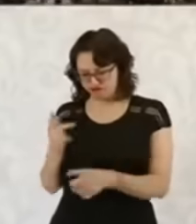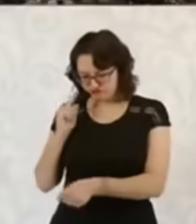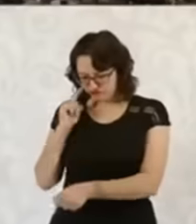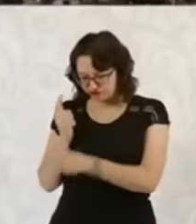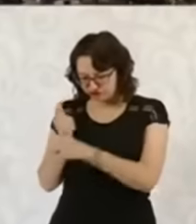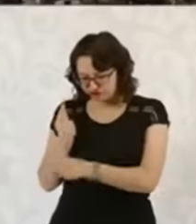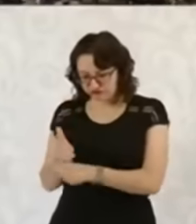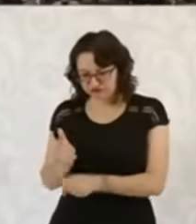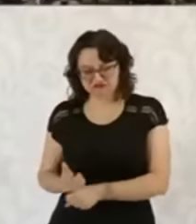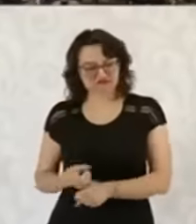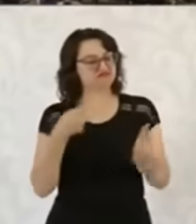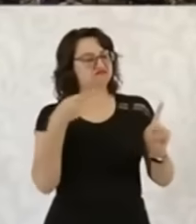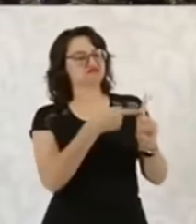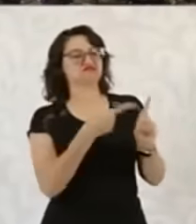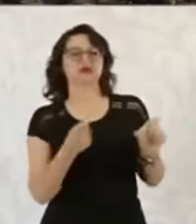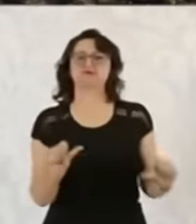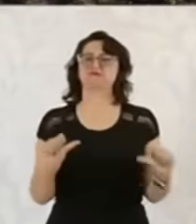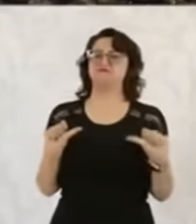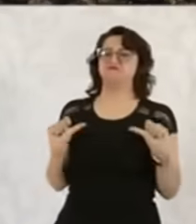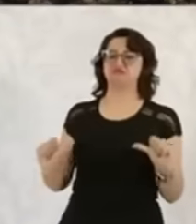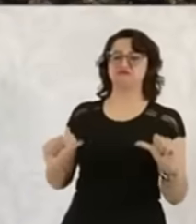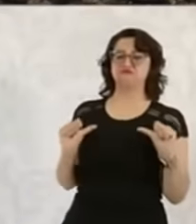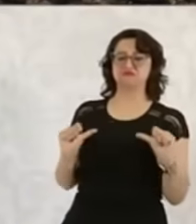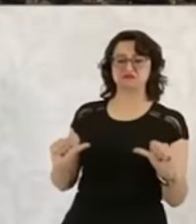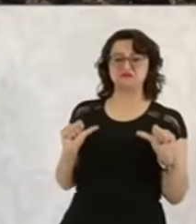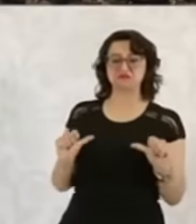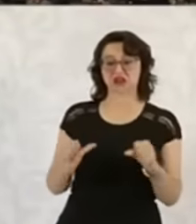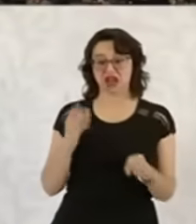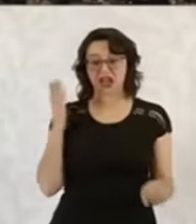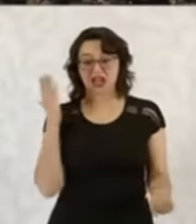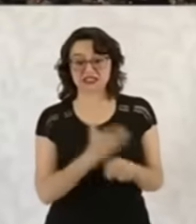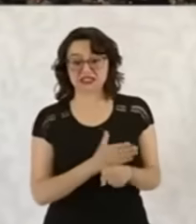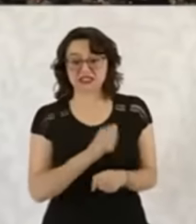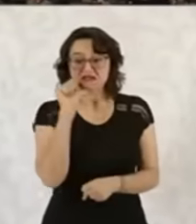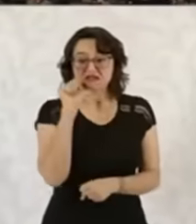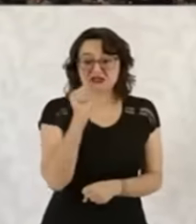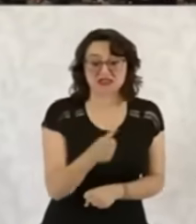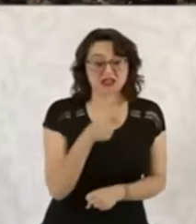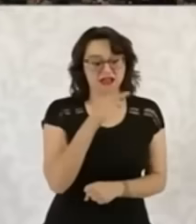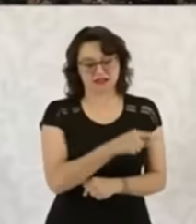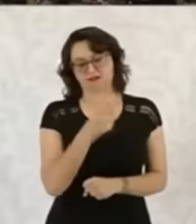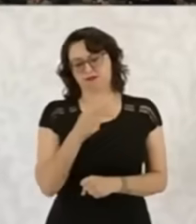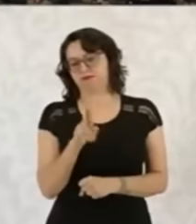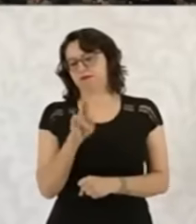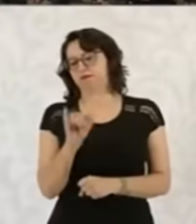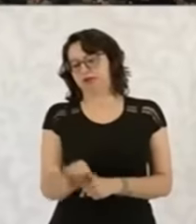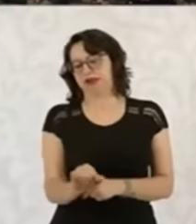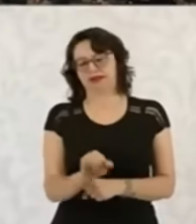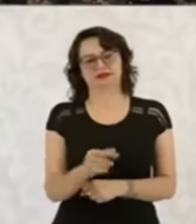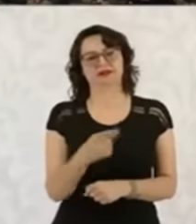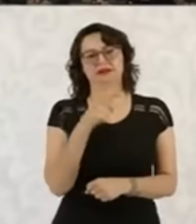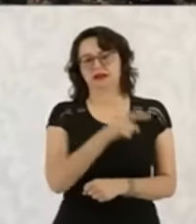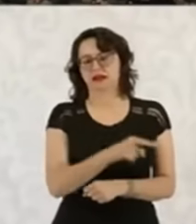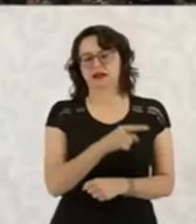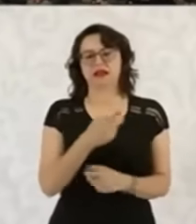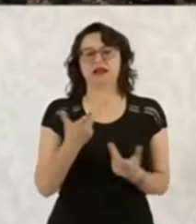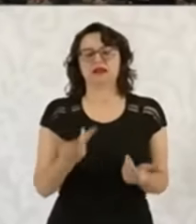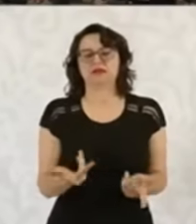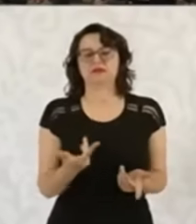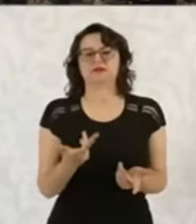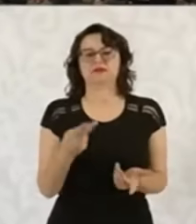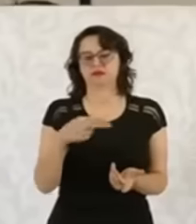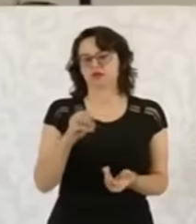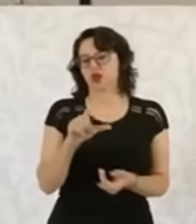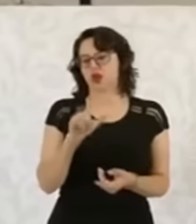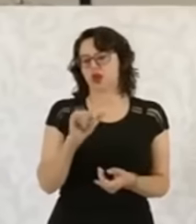impunidad de la que goza el expresidente priista ultraneoliberal Ernesto Zedillo, y que tiene que ver